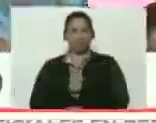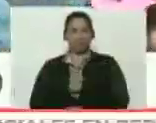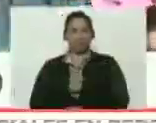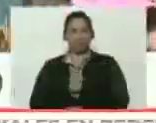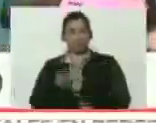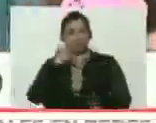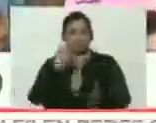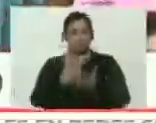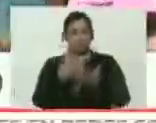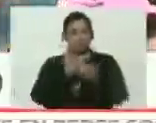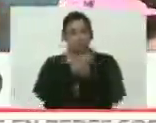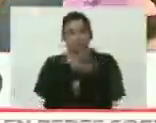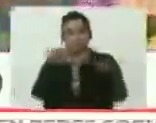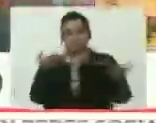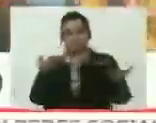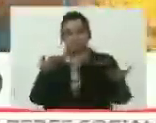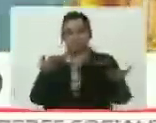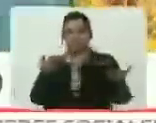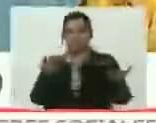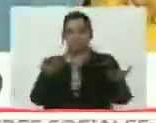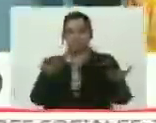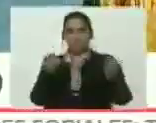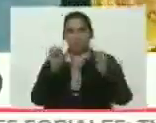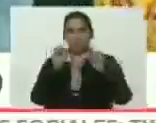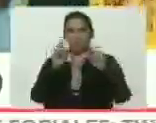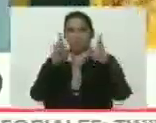Mírenlos todos, miren. Ajá.